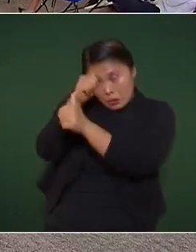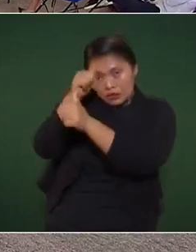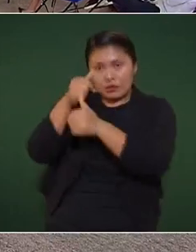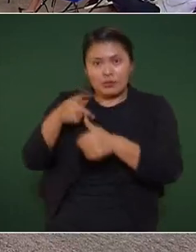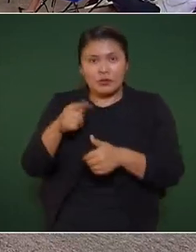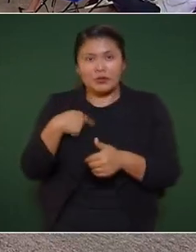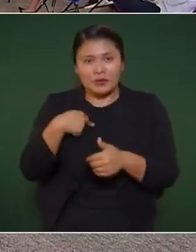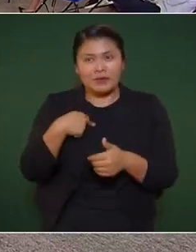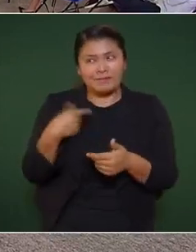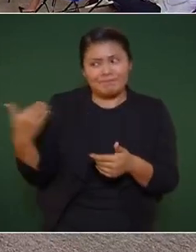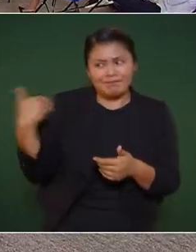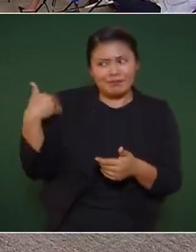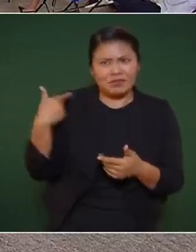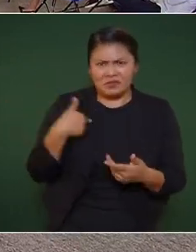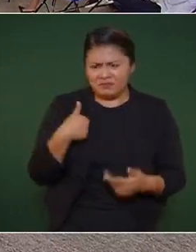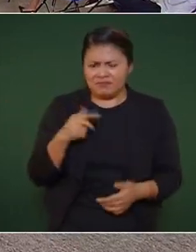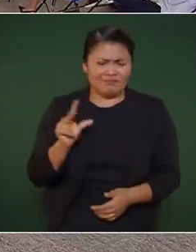Entonces les dije que no.